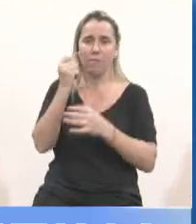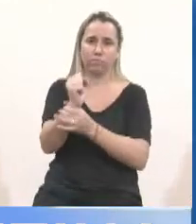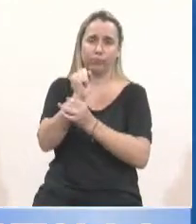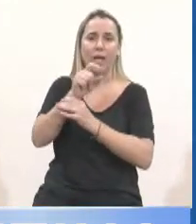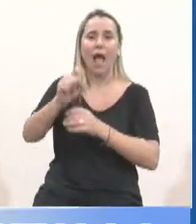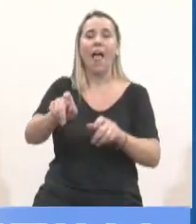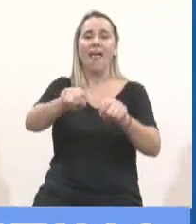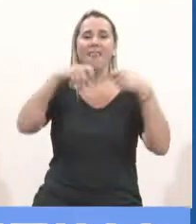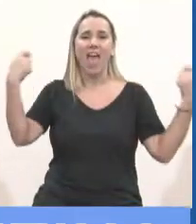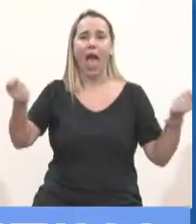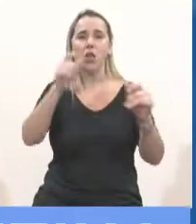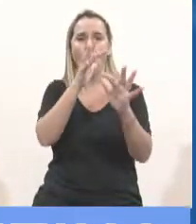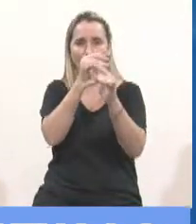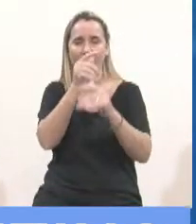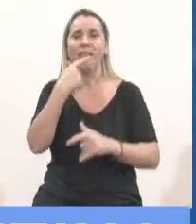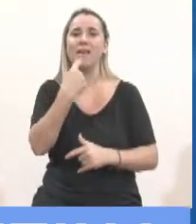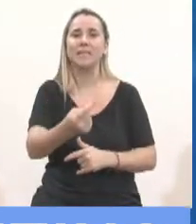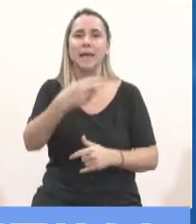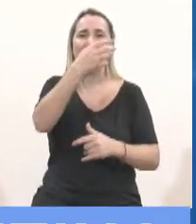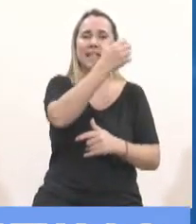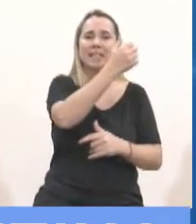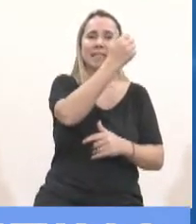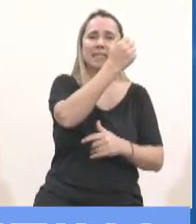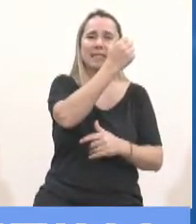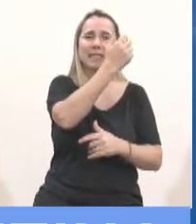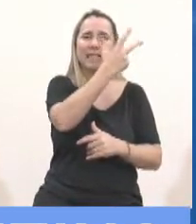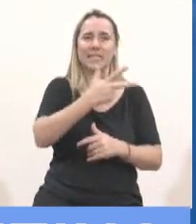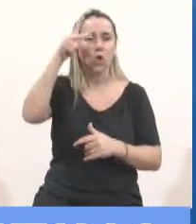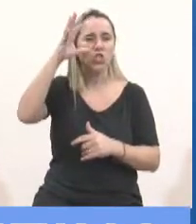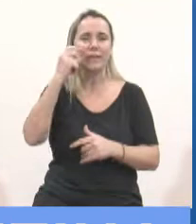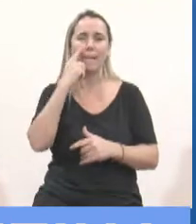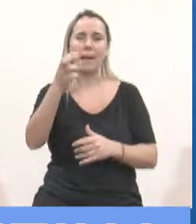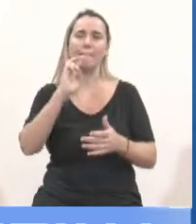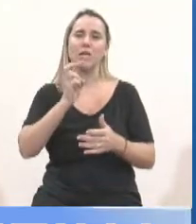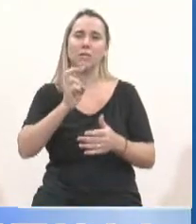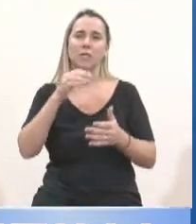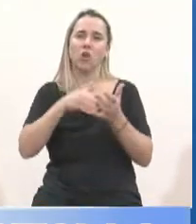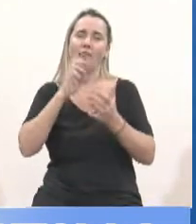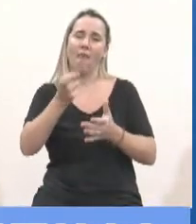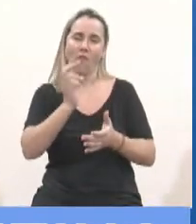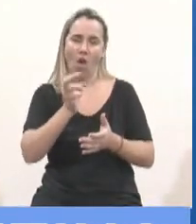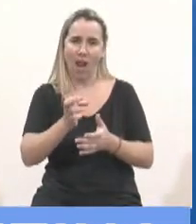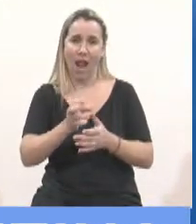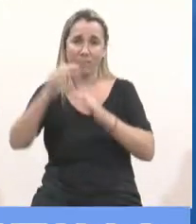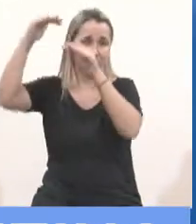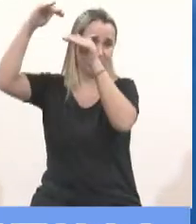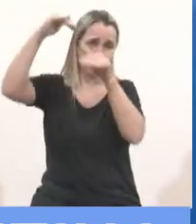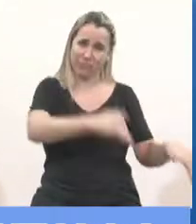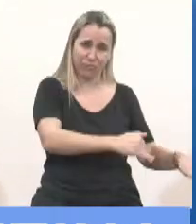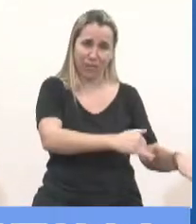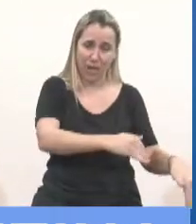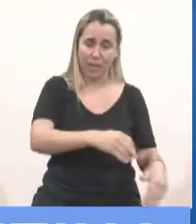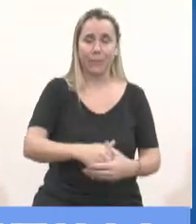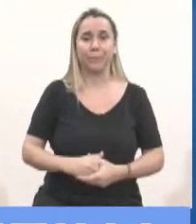en Clarín, que hablaba de un PBI entre 360 y 380 mil millones de dólares. Fíjense la caída estrepitosa que tuvo el